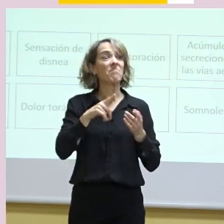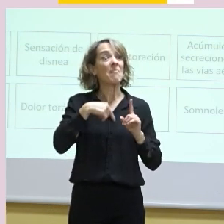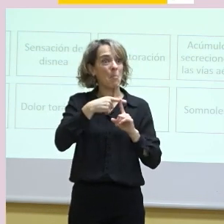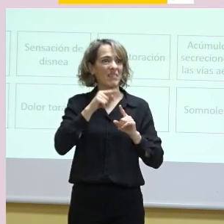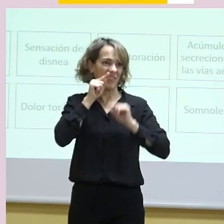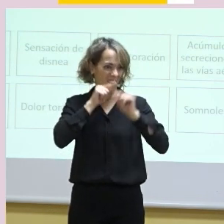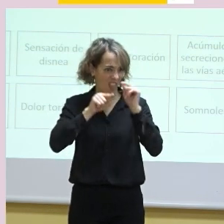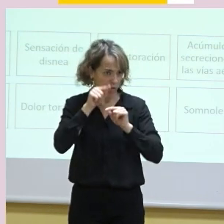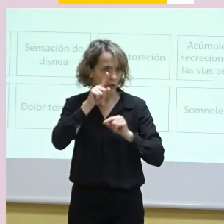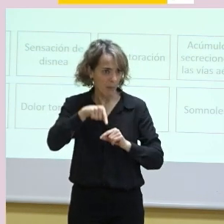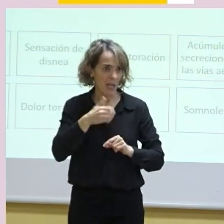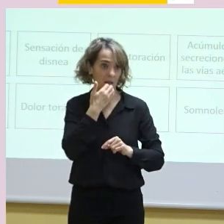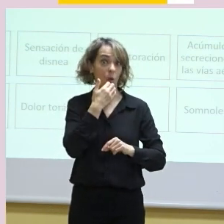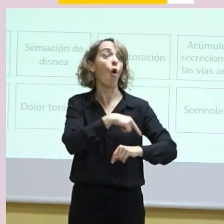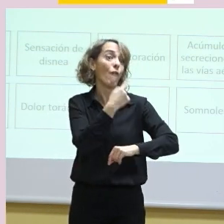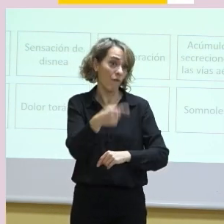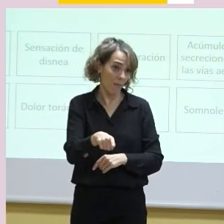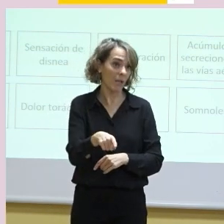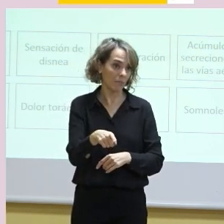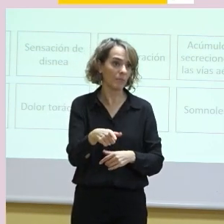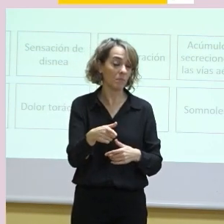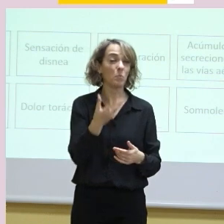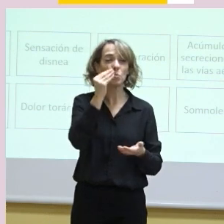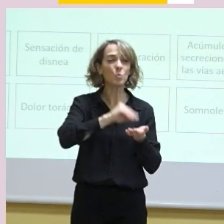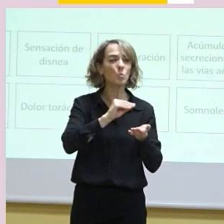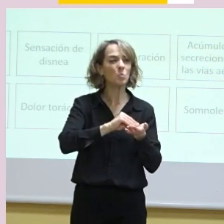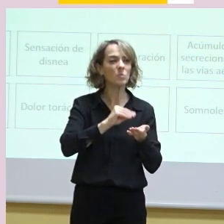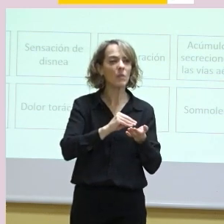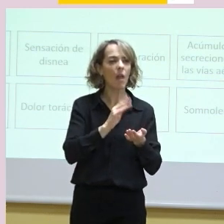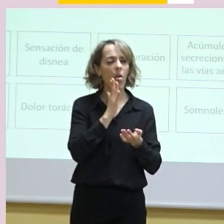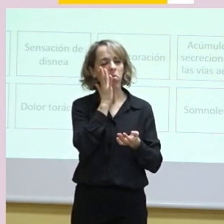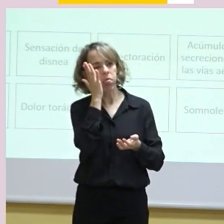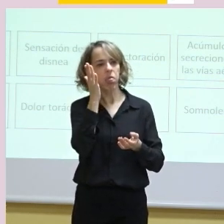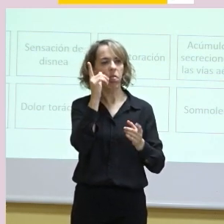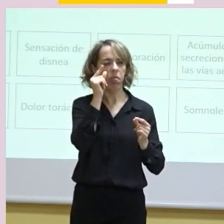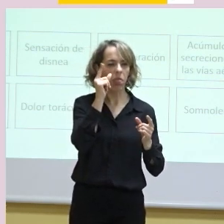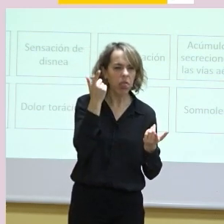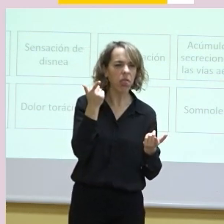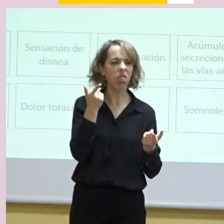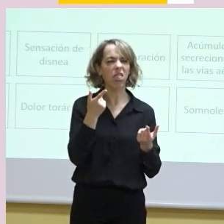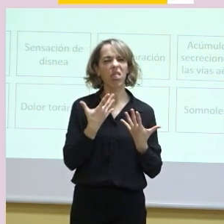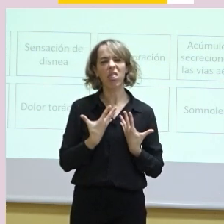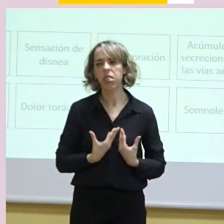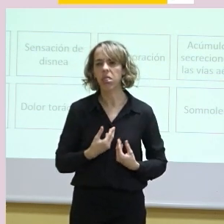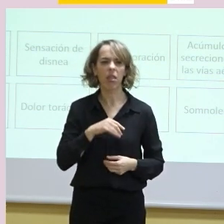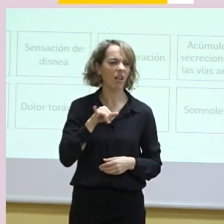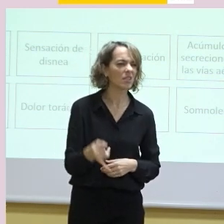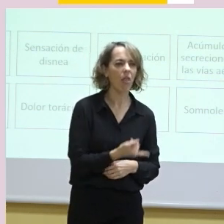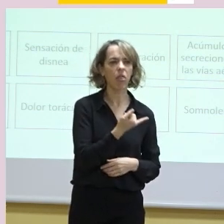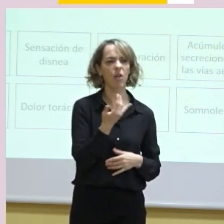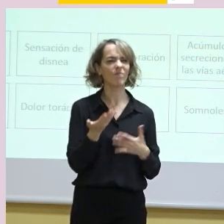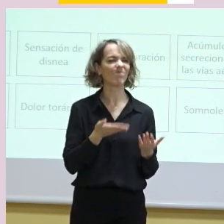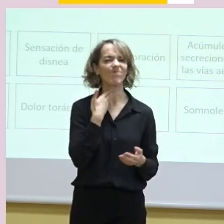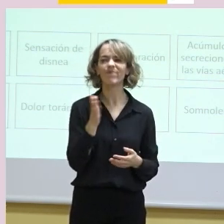pueden ser la fiebre y también muchas veces la somnolencia, la apatía, el cansancio. Eso también lo podemos ver